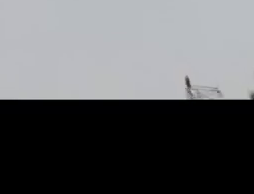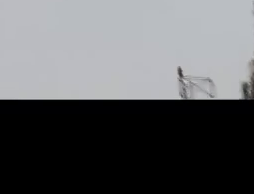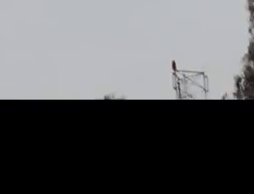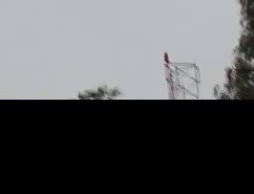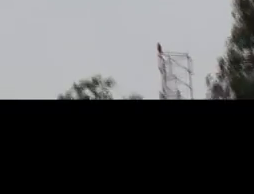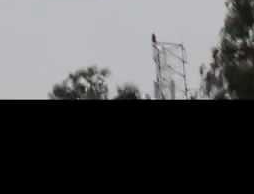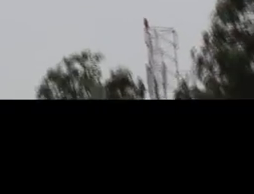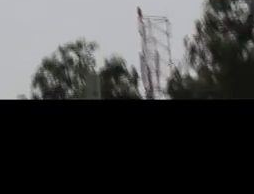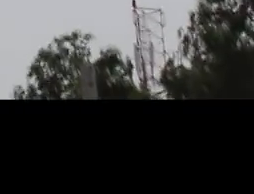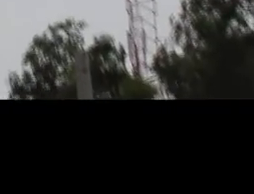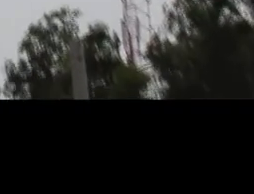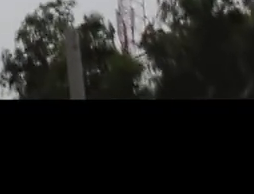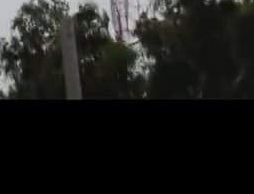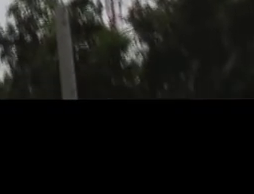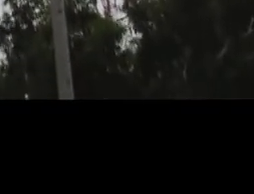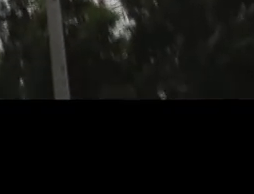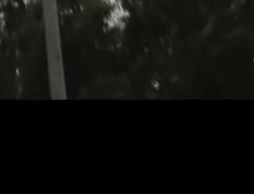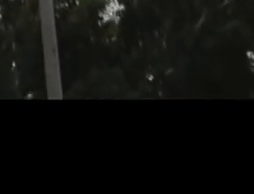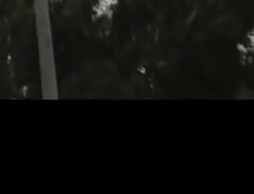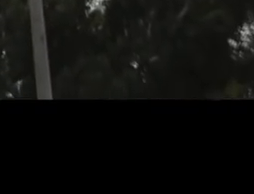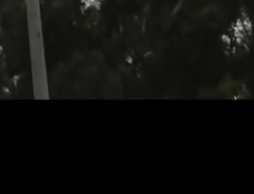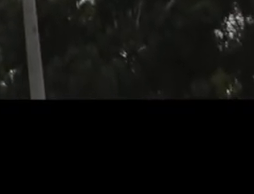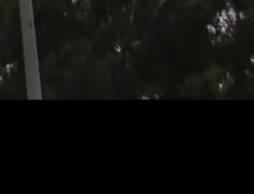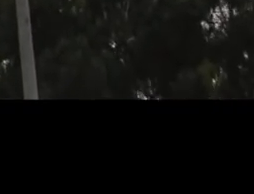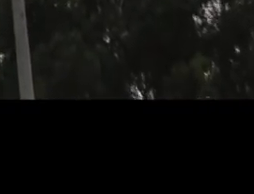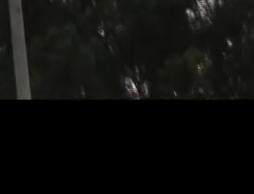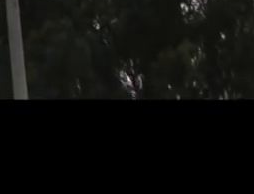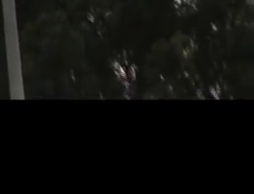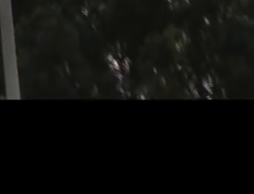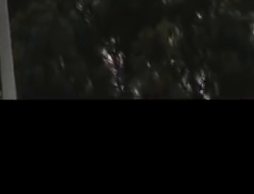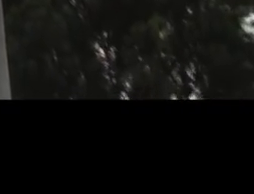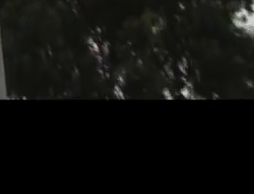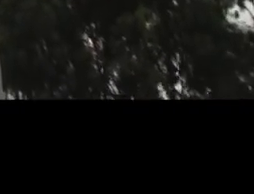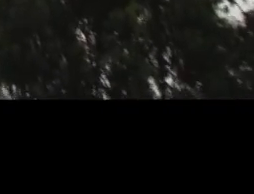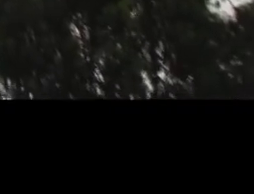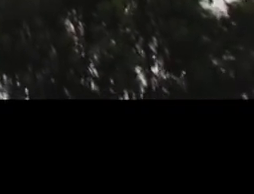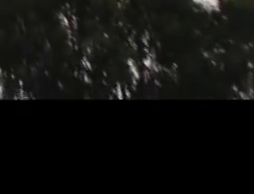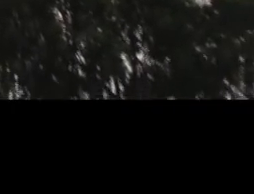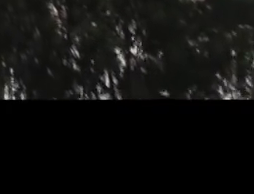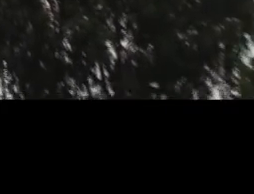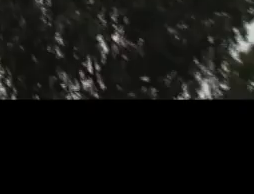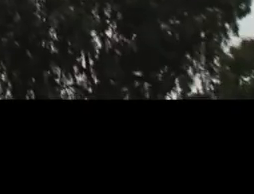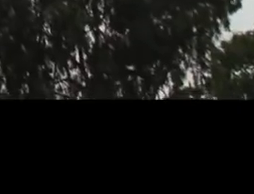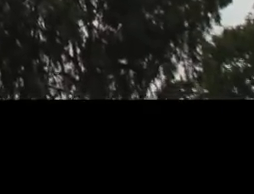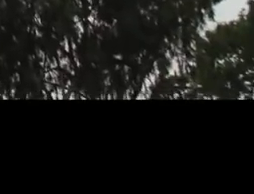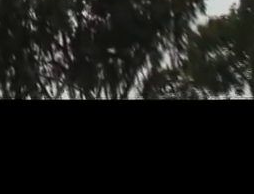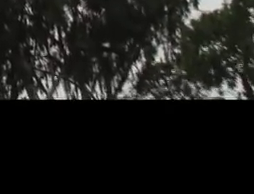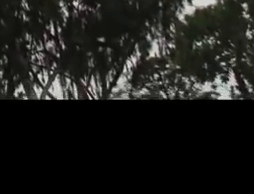We'll be right back.